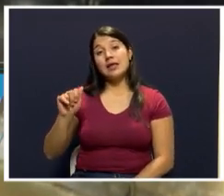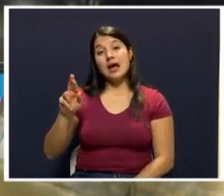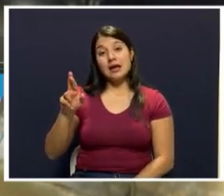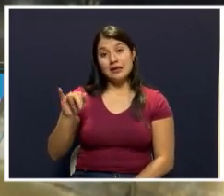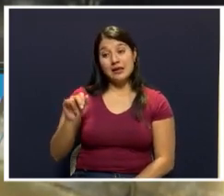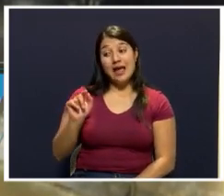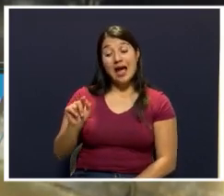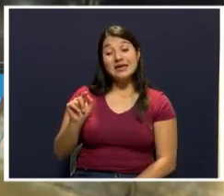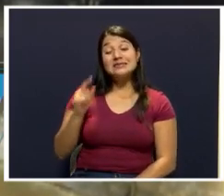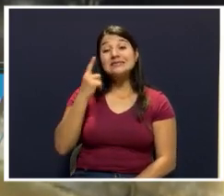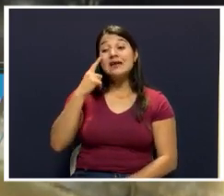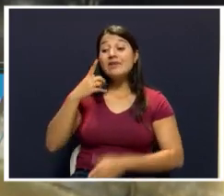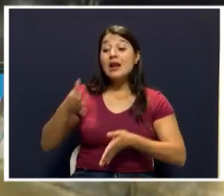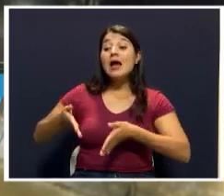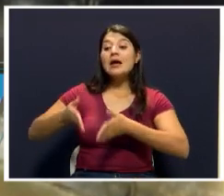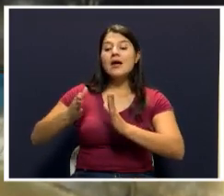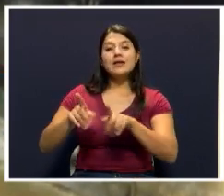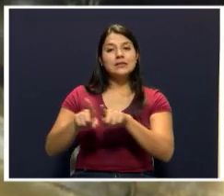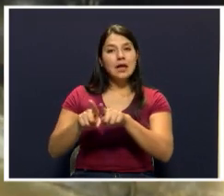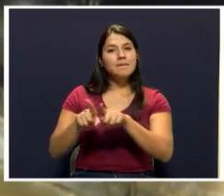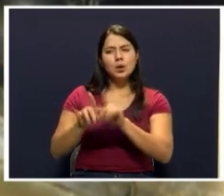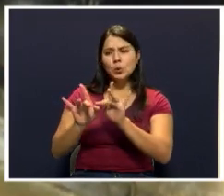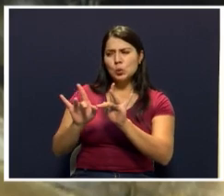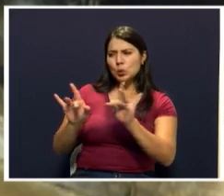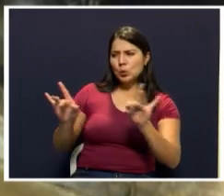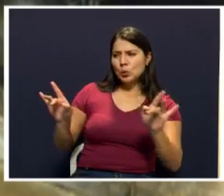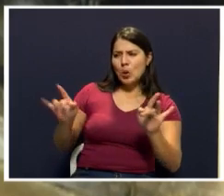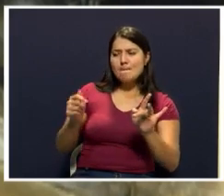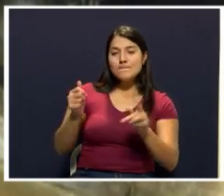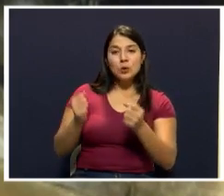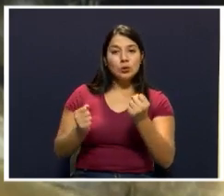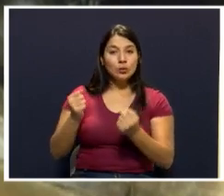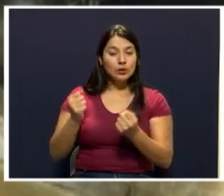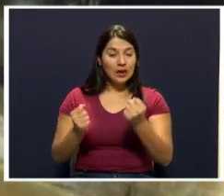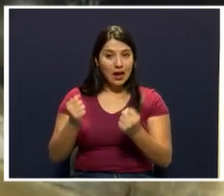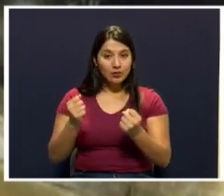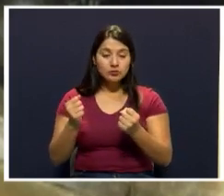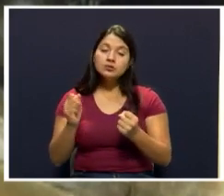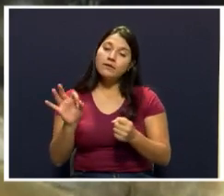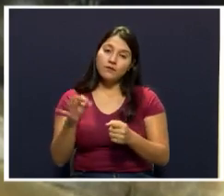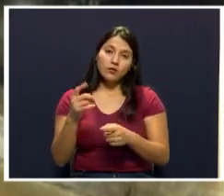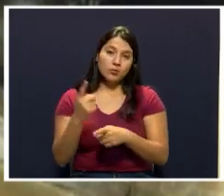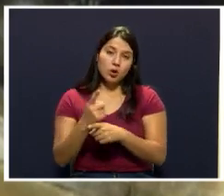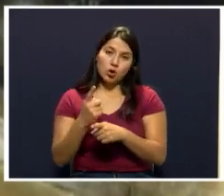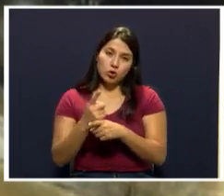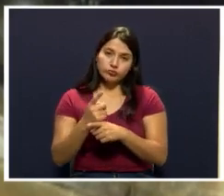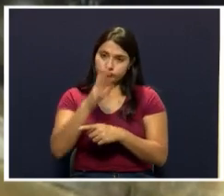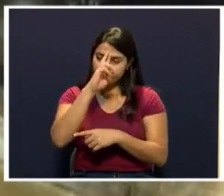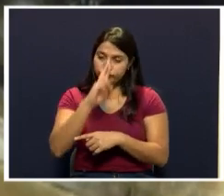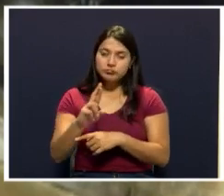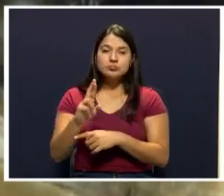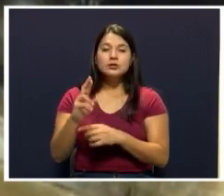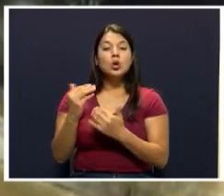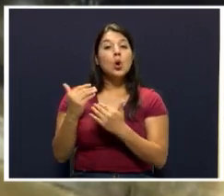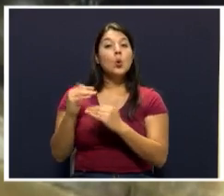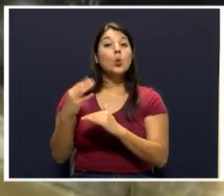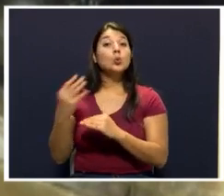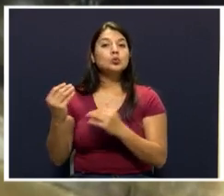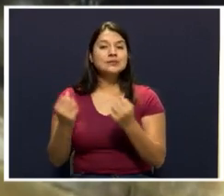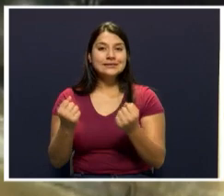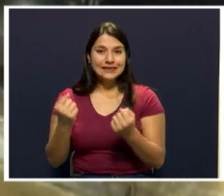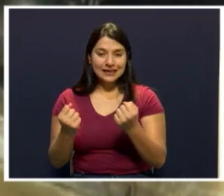en donde la carretera también se ve muy despejada, muy pocos vehículos, como corresponde a la restricción vial.